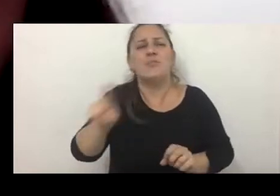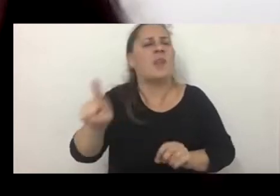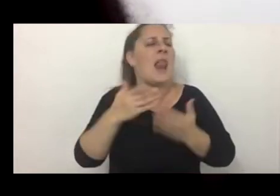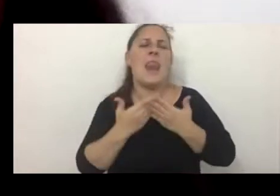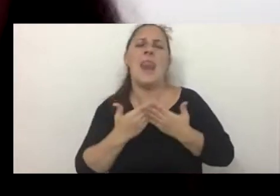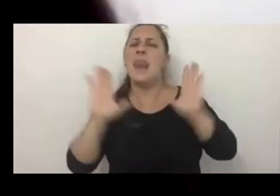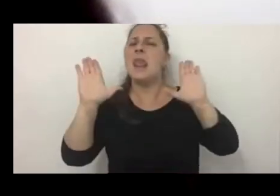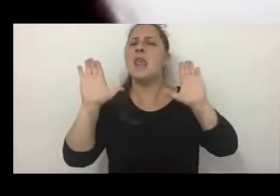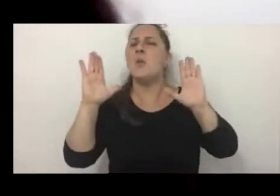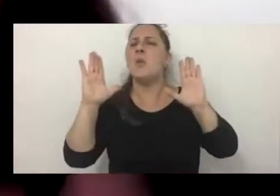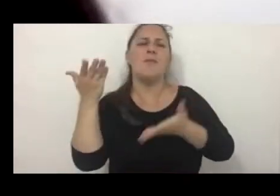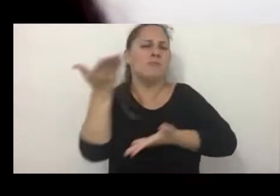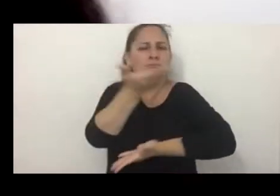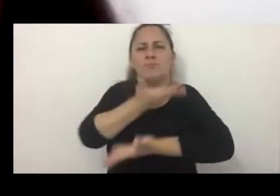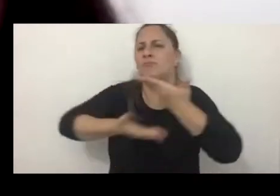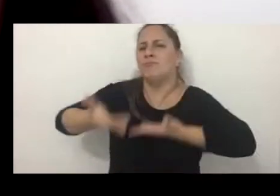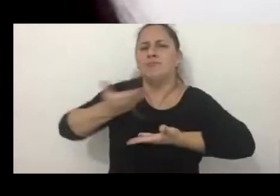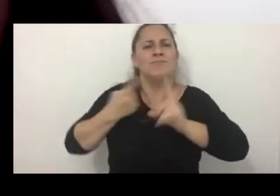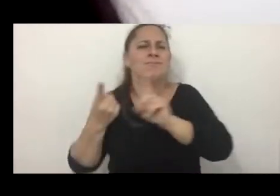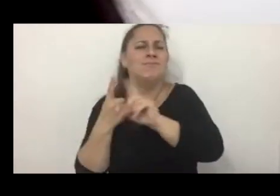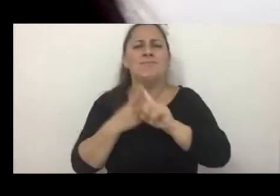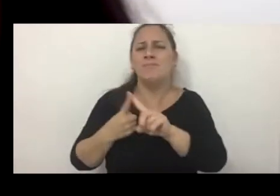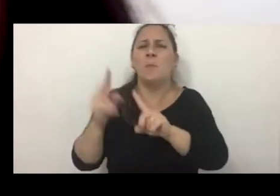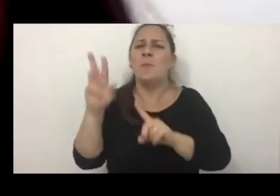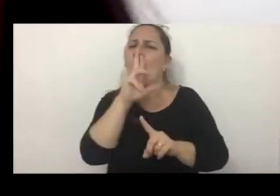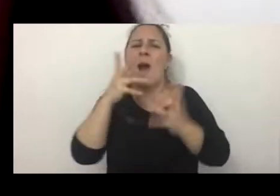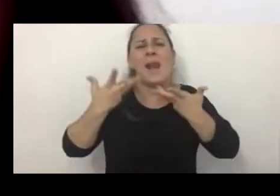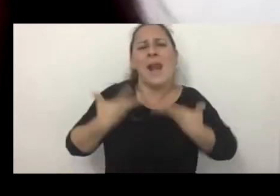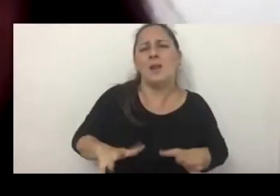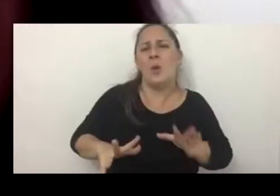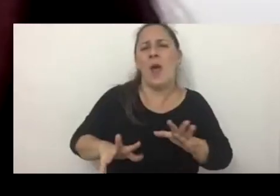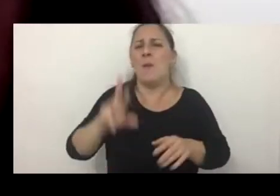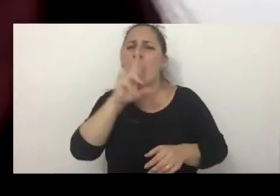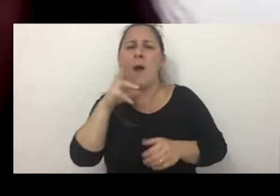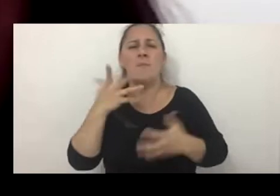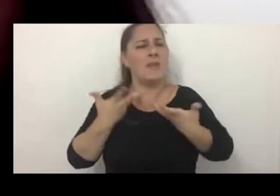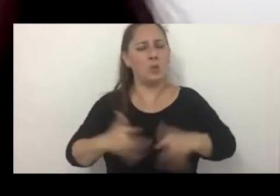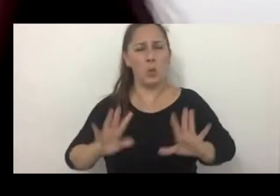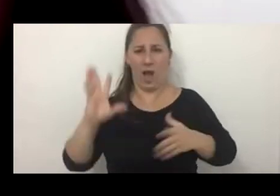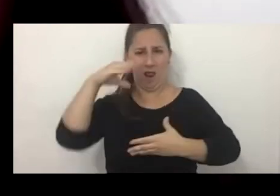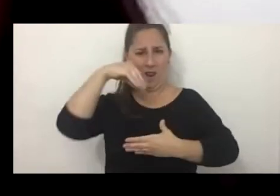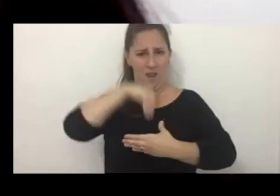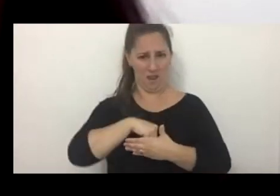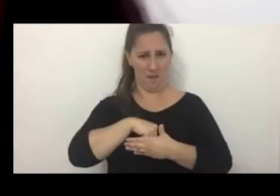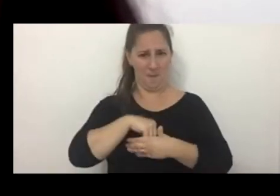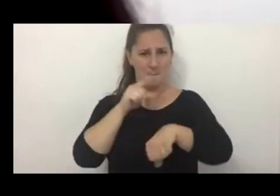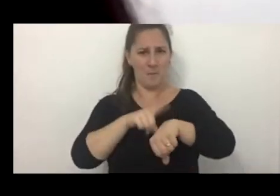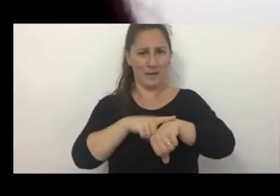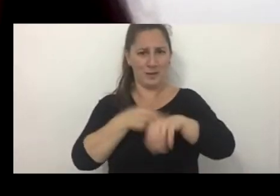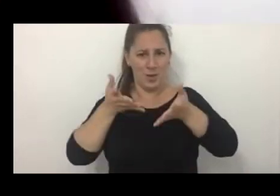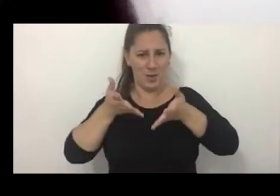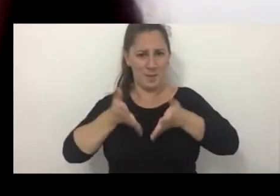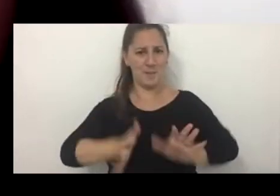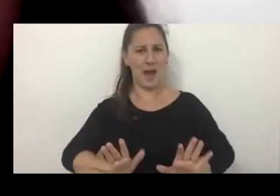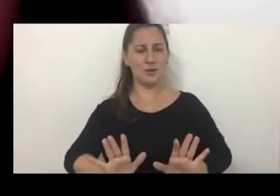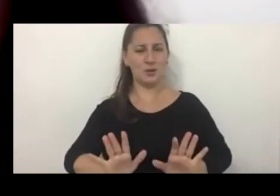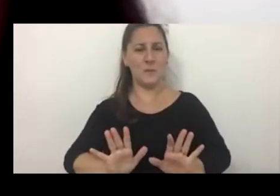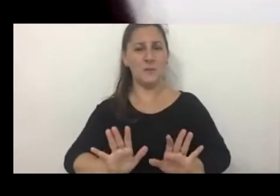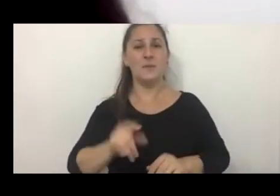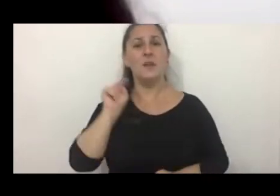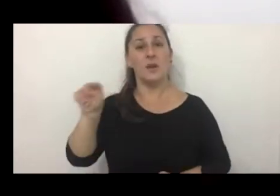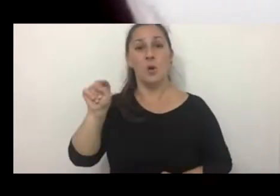social elevada, asistir a una mujer, había una diferencia de roles muy marcadas, ¿no? Donde en